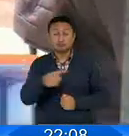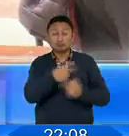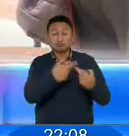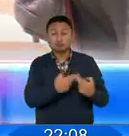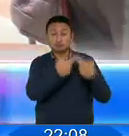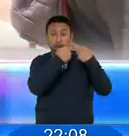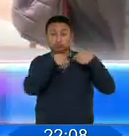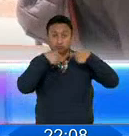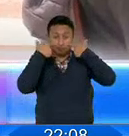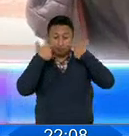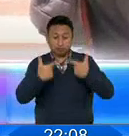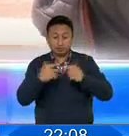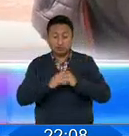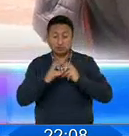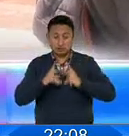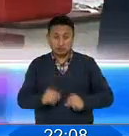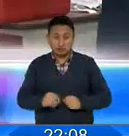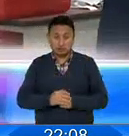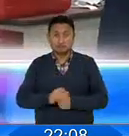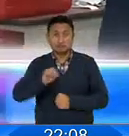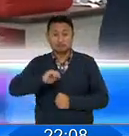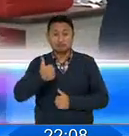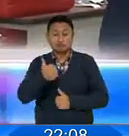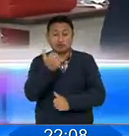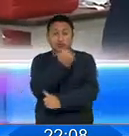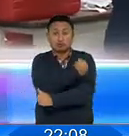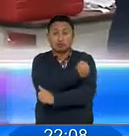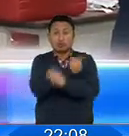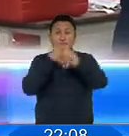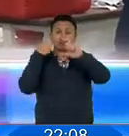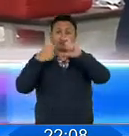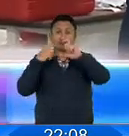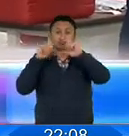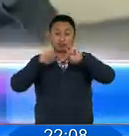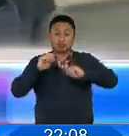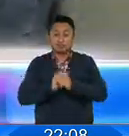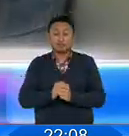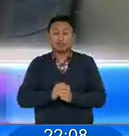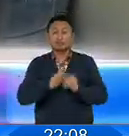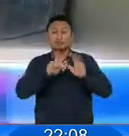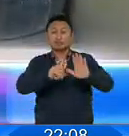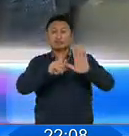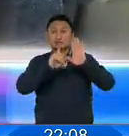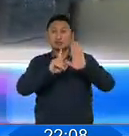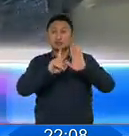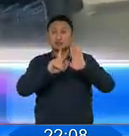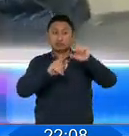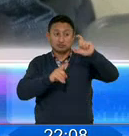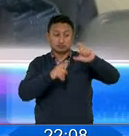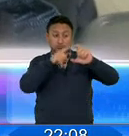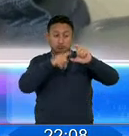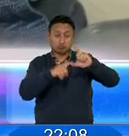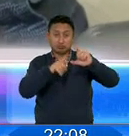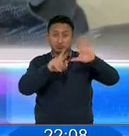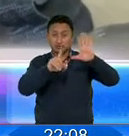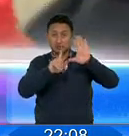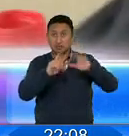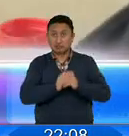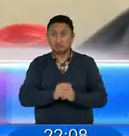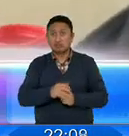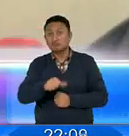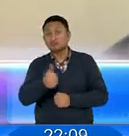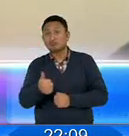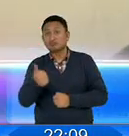de Vigilancia de la Salud, aclara que con la vacuna Pfizer se aprobó la extracción de 6 dosis de cada frasco o vial, frente a las 5